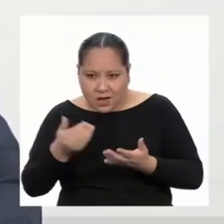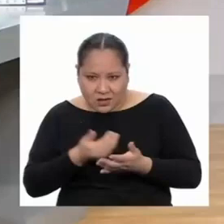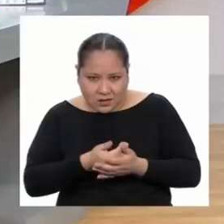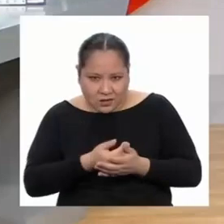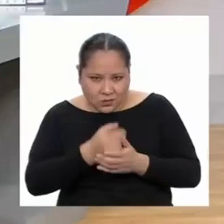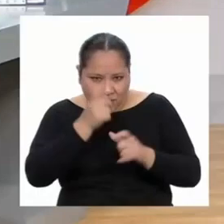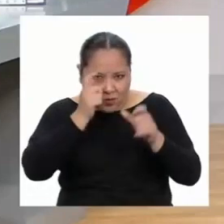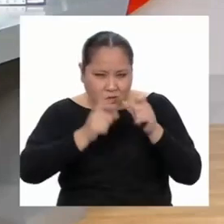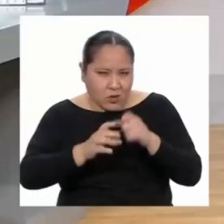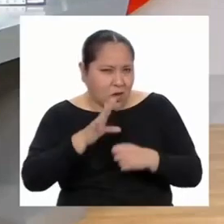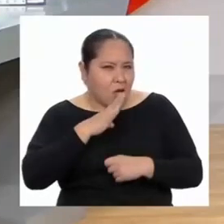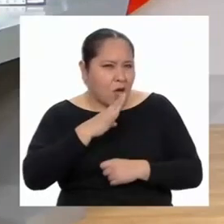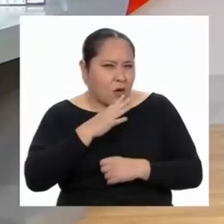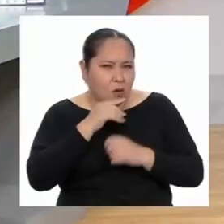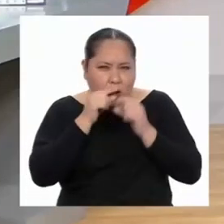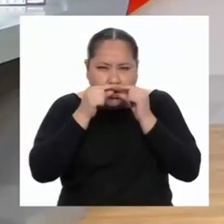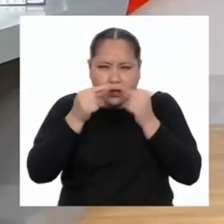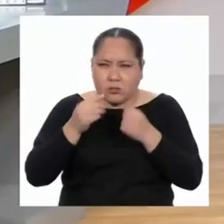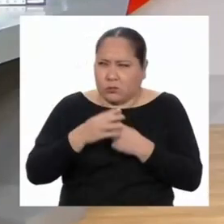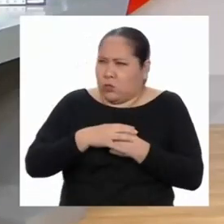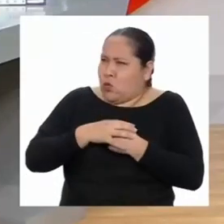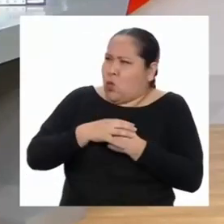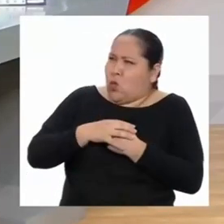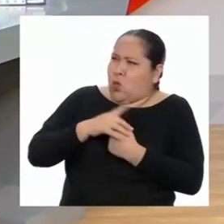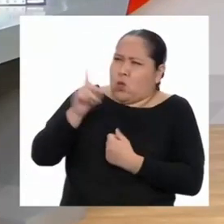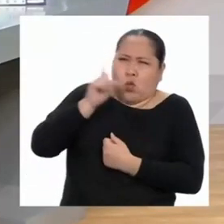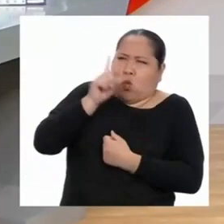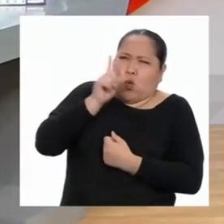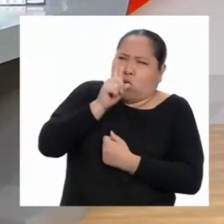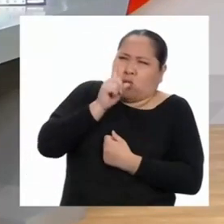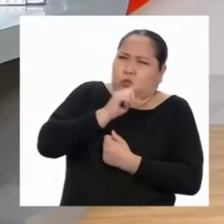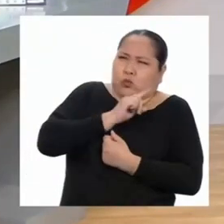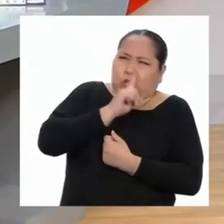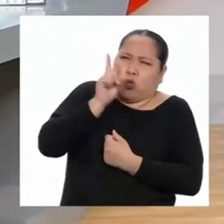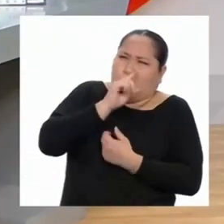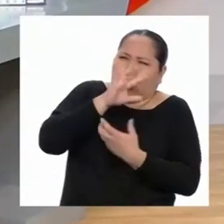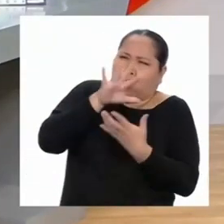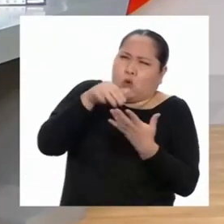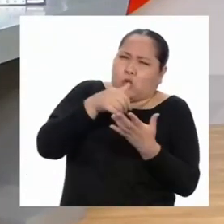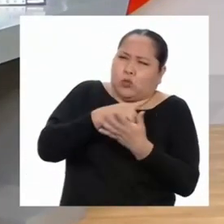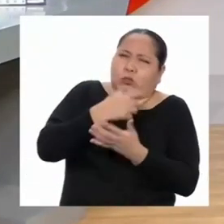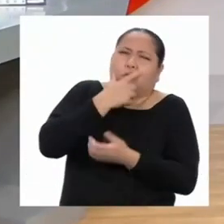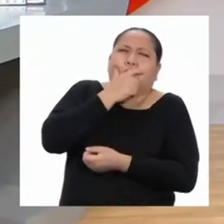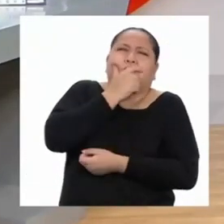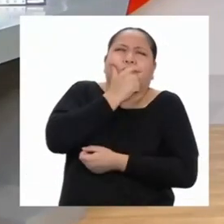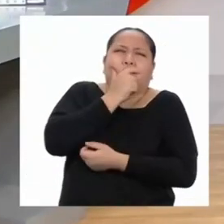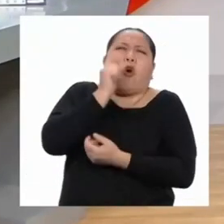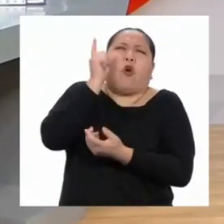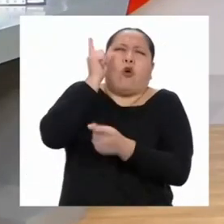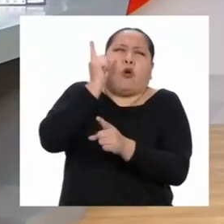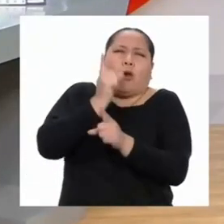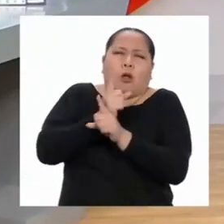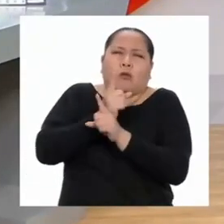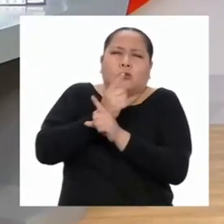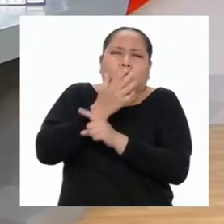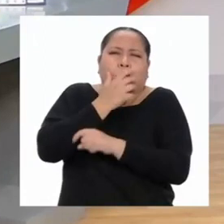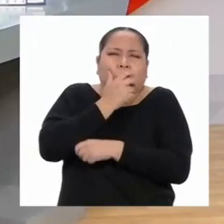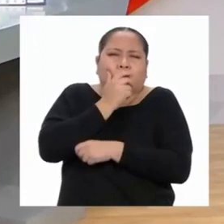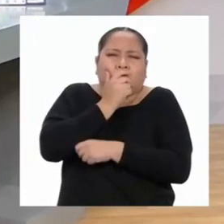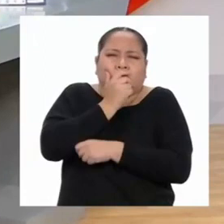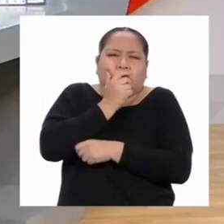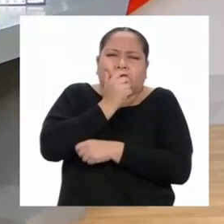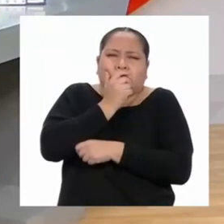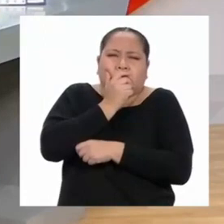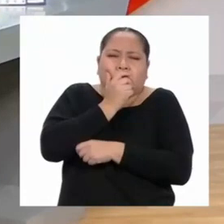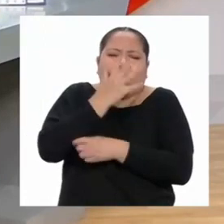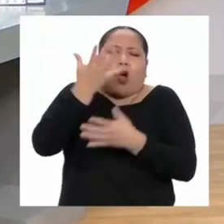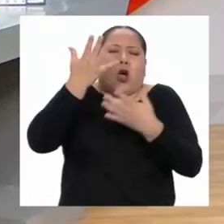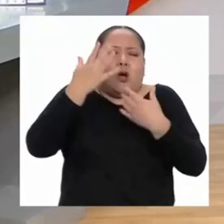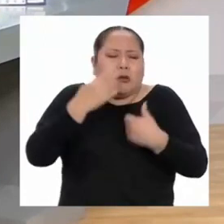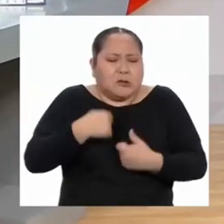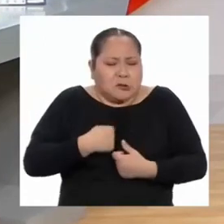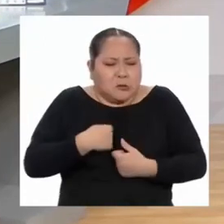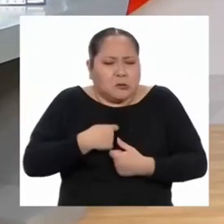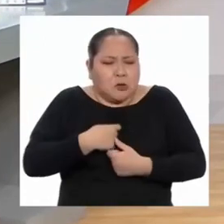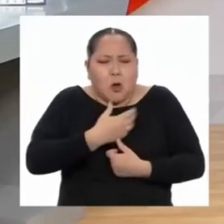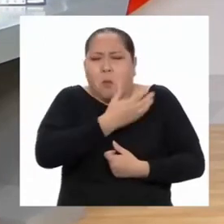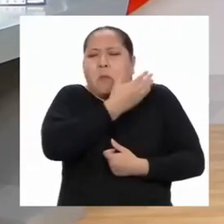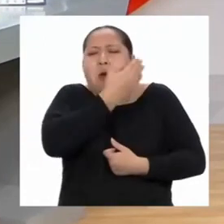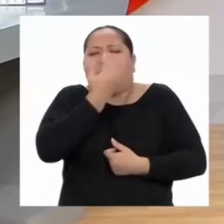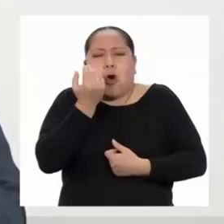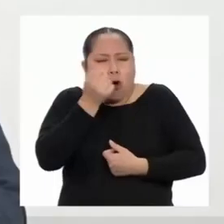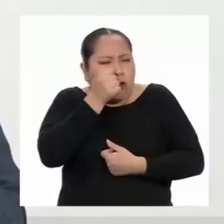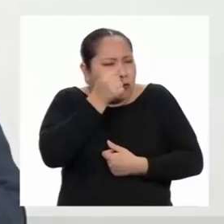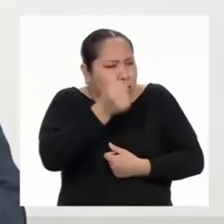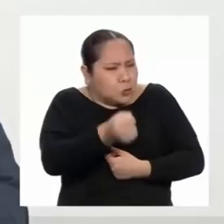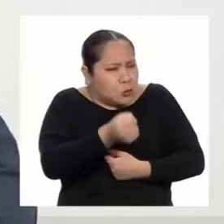quechua? No, no todas. Tienes razón. Hasta los mejores detectives nos